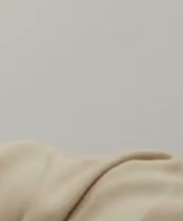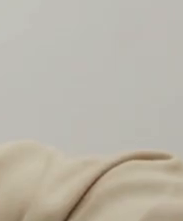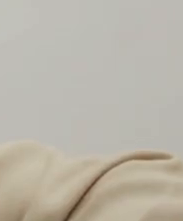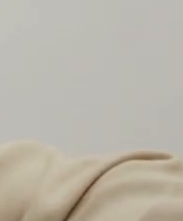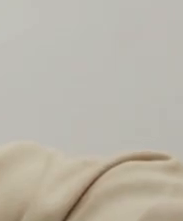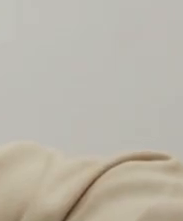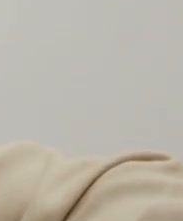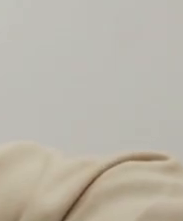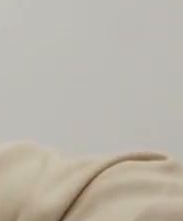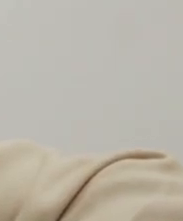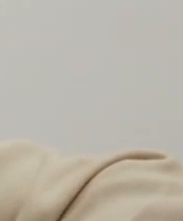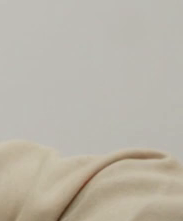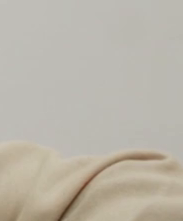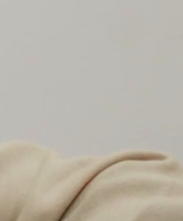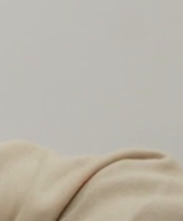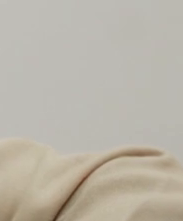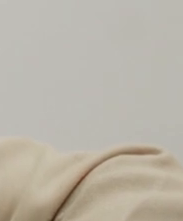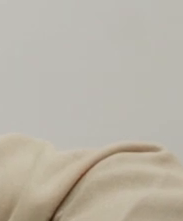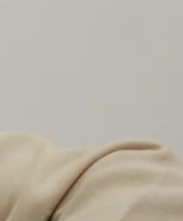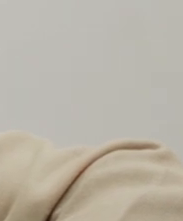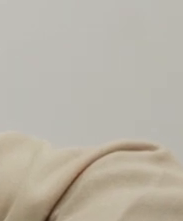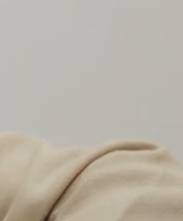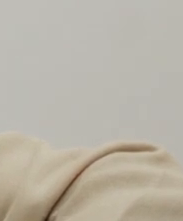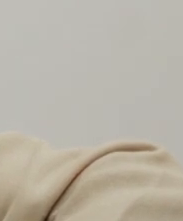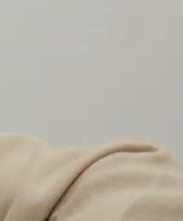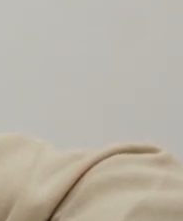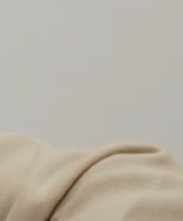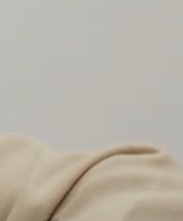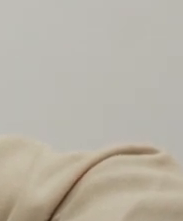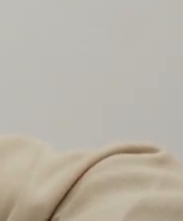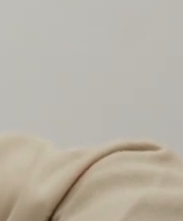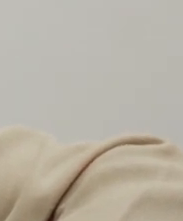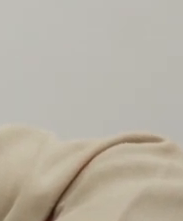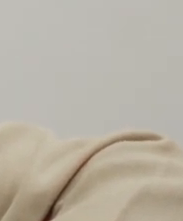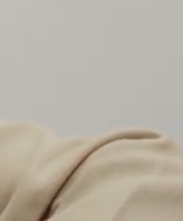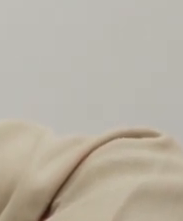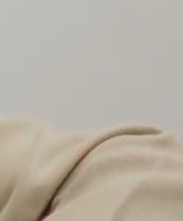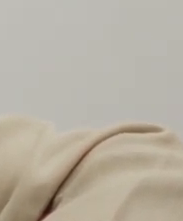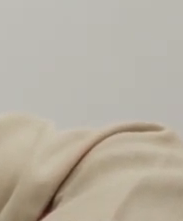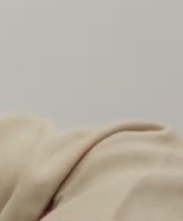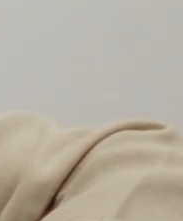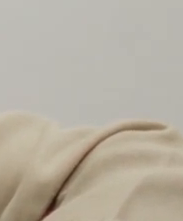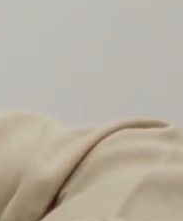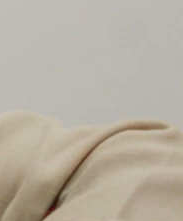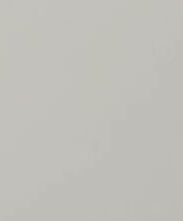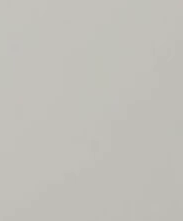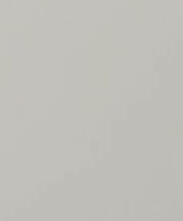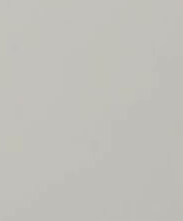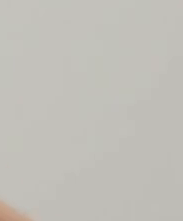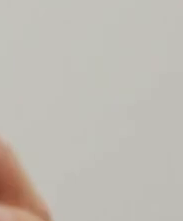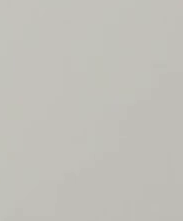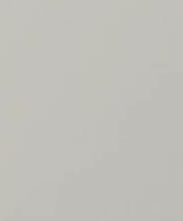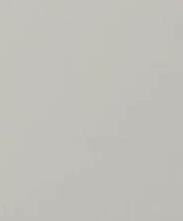y tenemos que pensar cómo entre todos, los que tenemos más oportunidades, desde luego, los que tienen